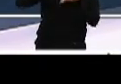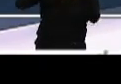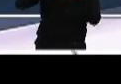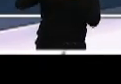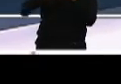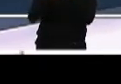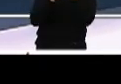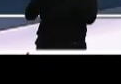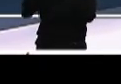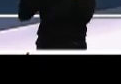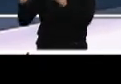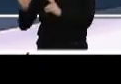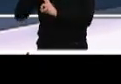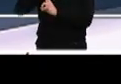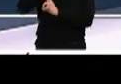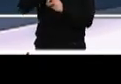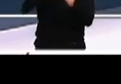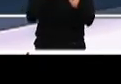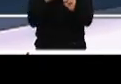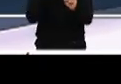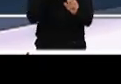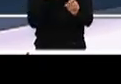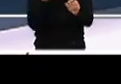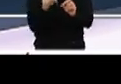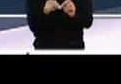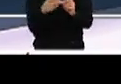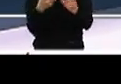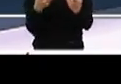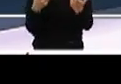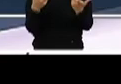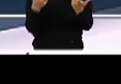fue pensar en temas que no fueran,